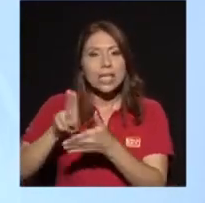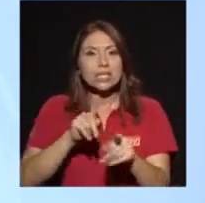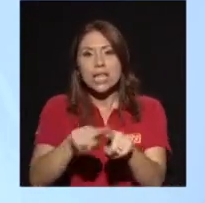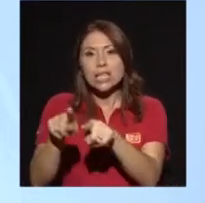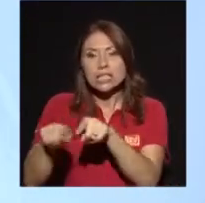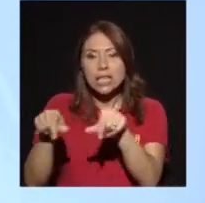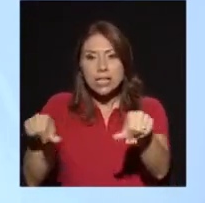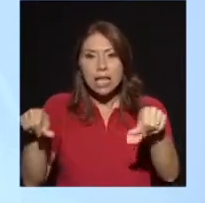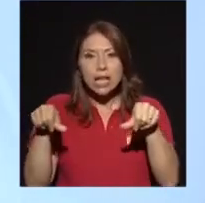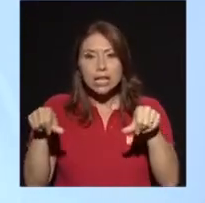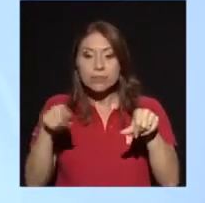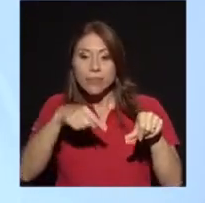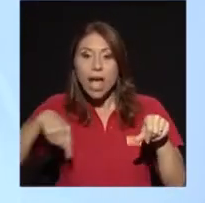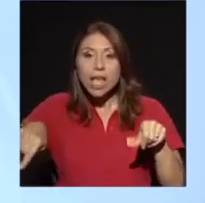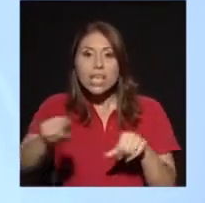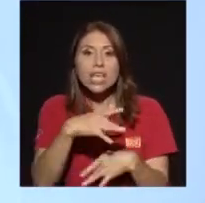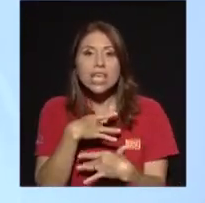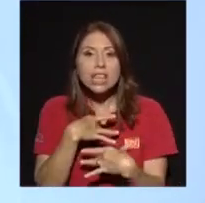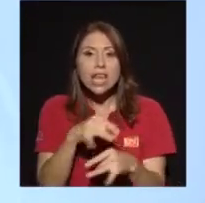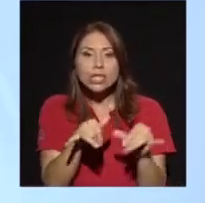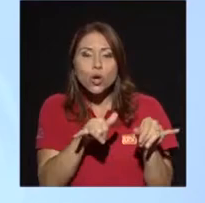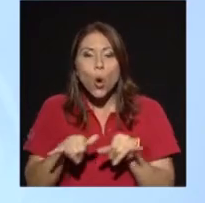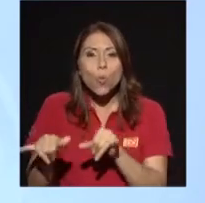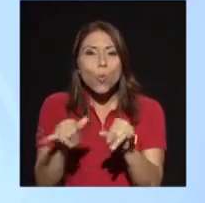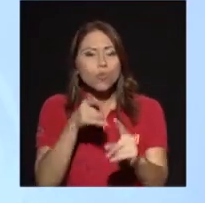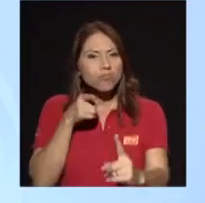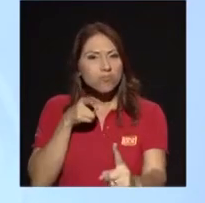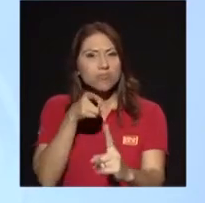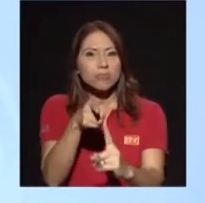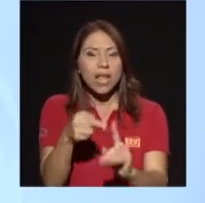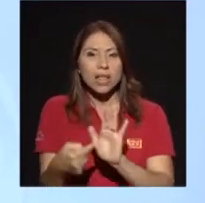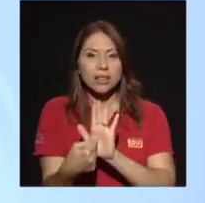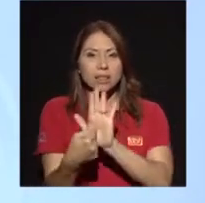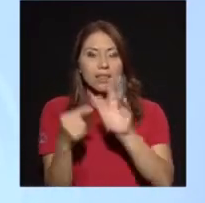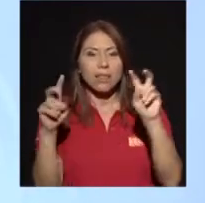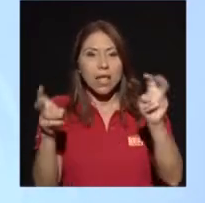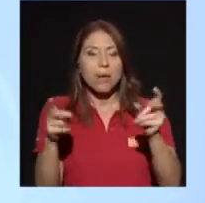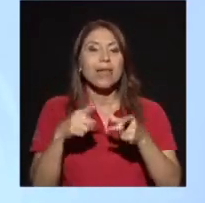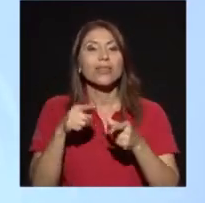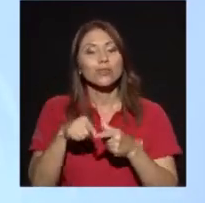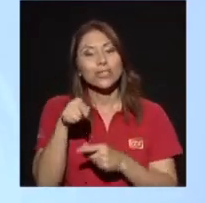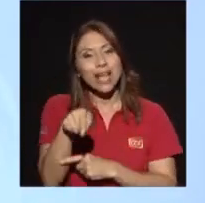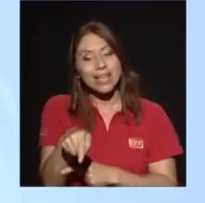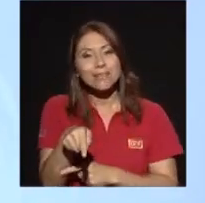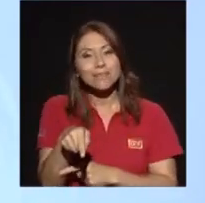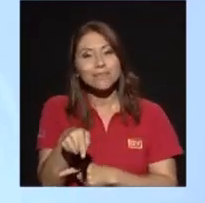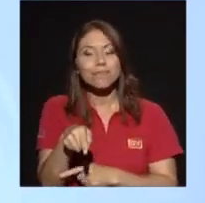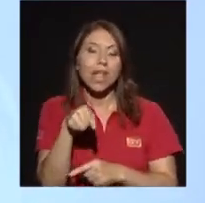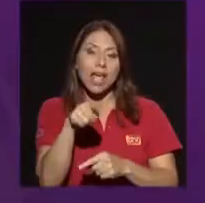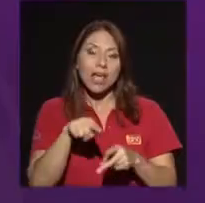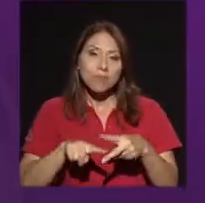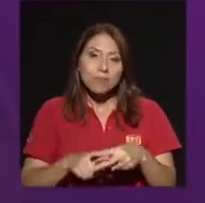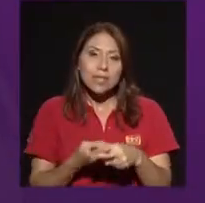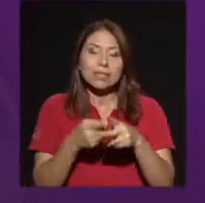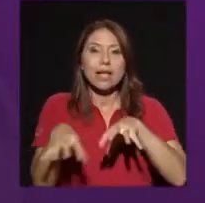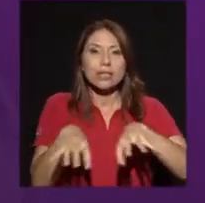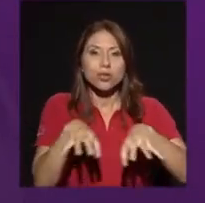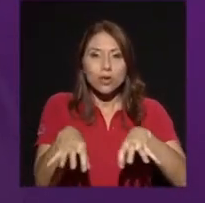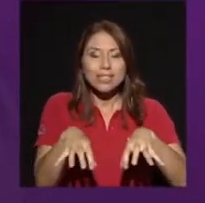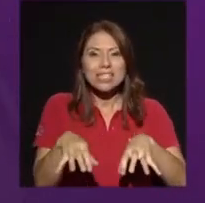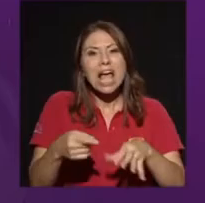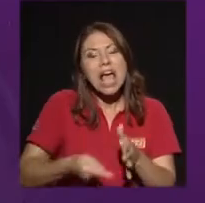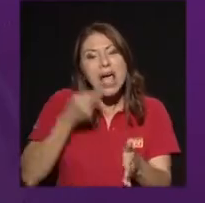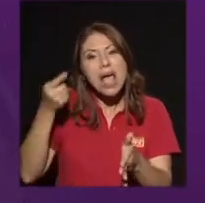interés común es abordar el tema. Entonces en realidad ahí, bueno, las acciones salen más que todo desde el colectivo y sí se buscan de vez en